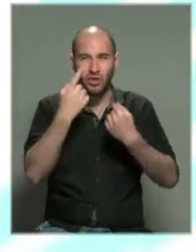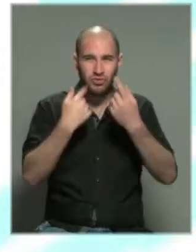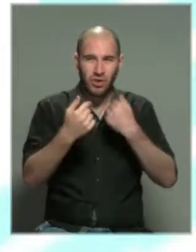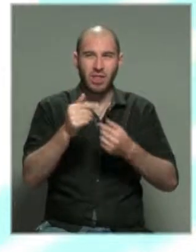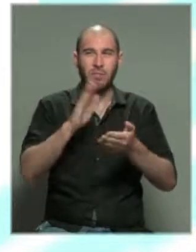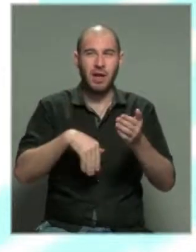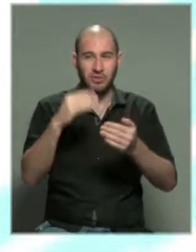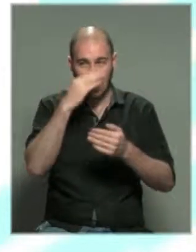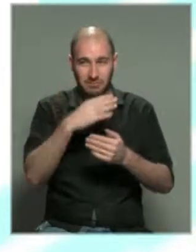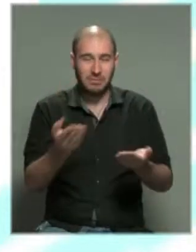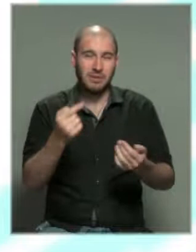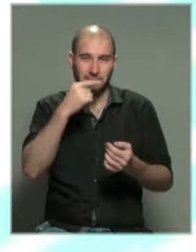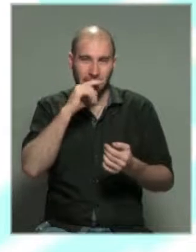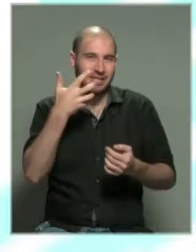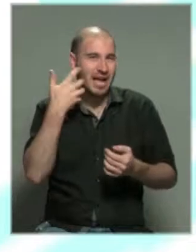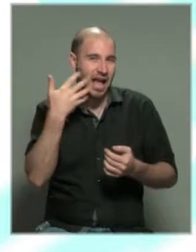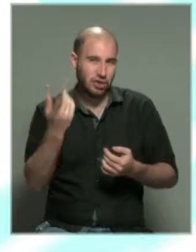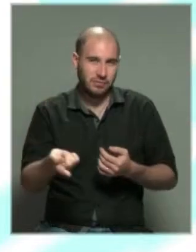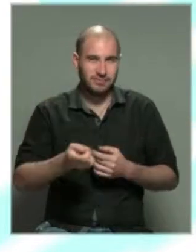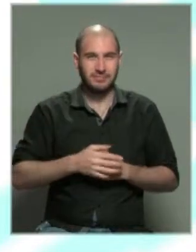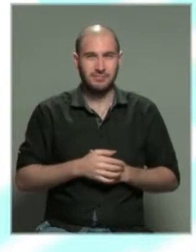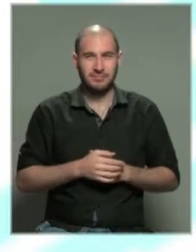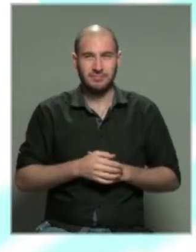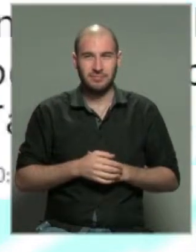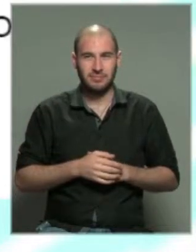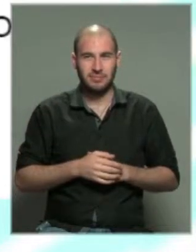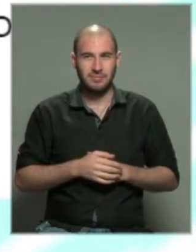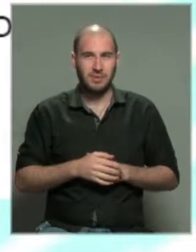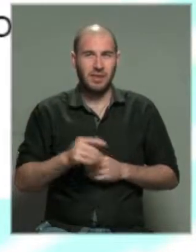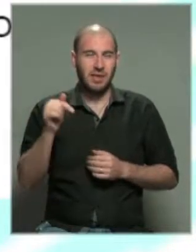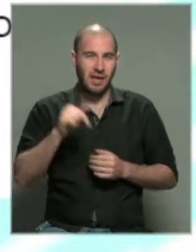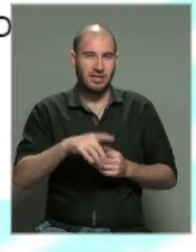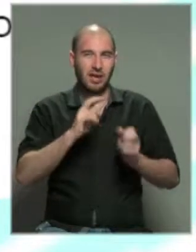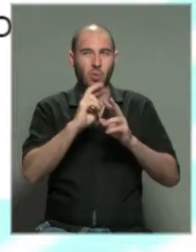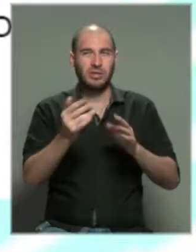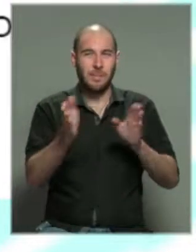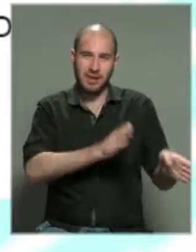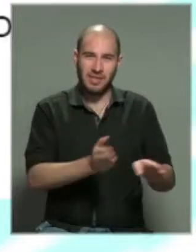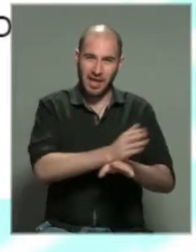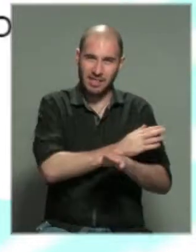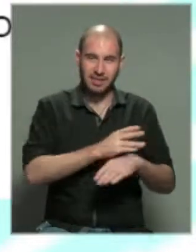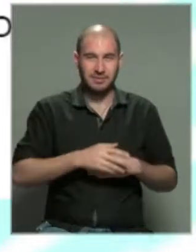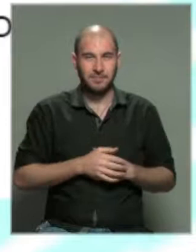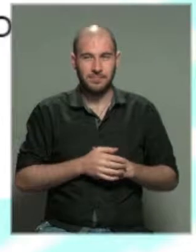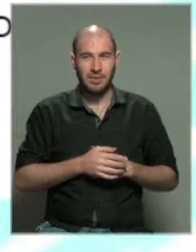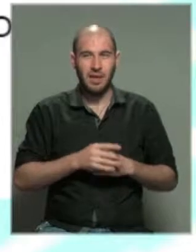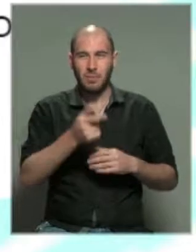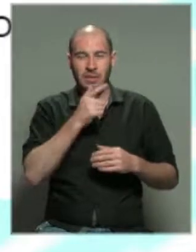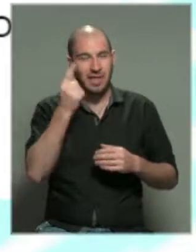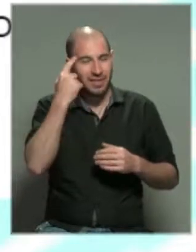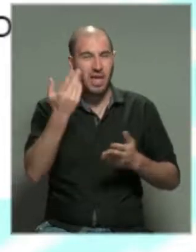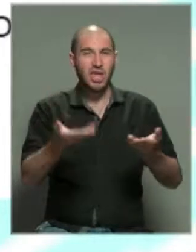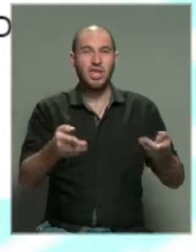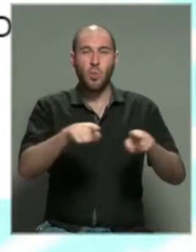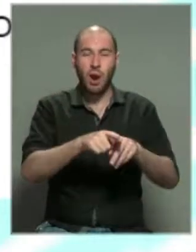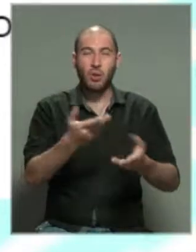y negro, pero bueno, Macri gato, dice esta persona, un poco no trayéndolo del bloque anterior. Creer en la igualdad y la justicia